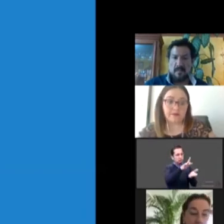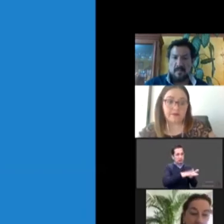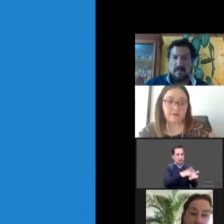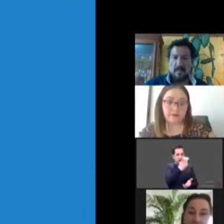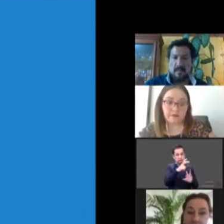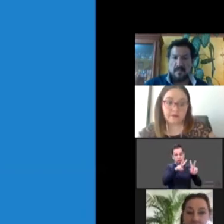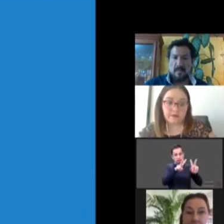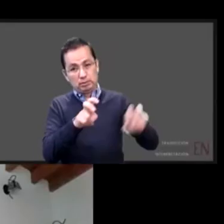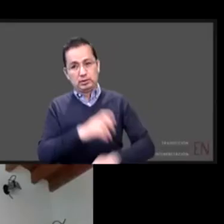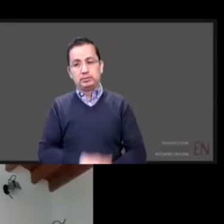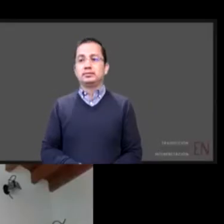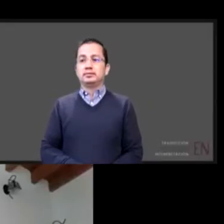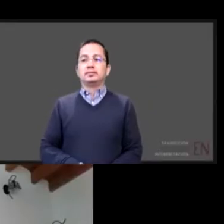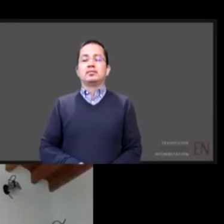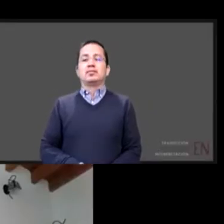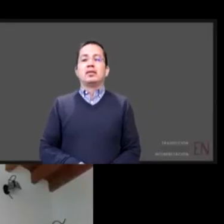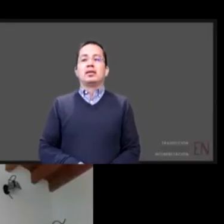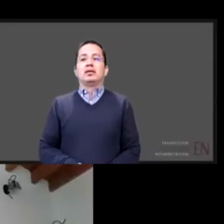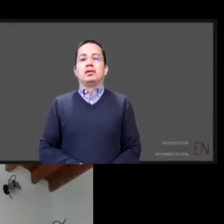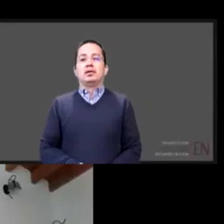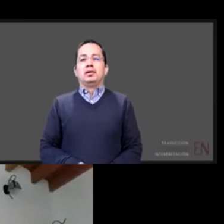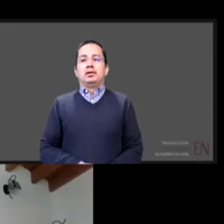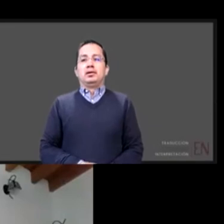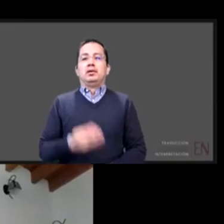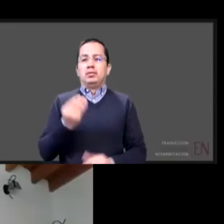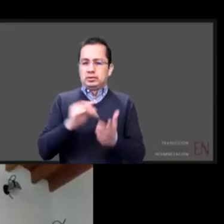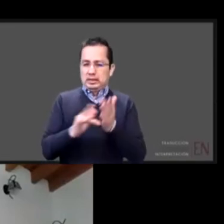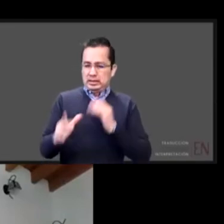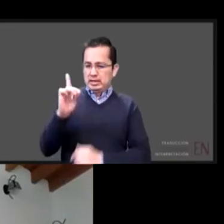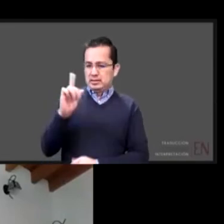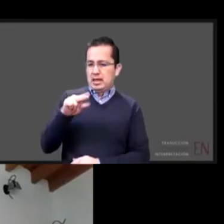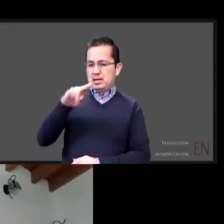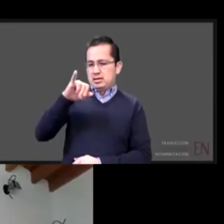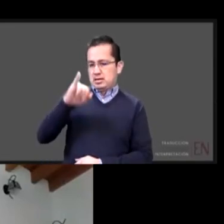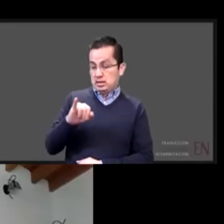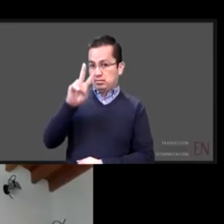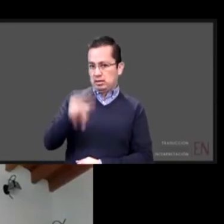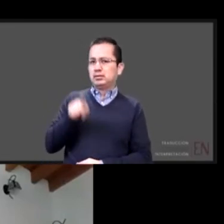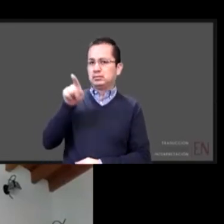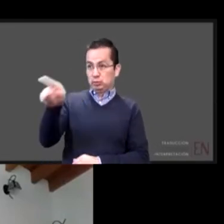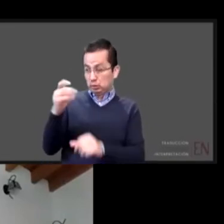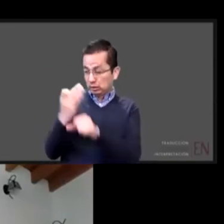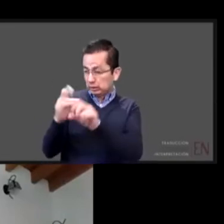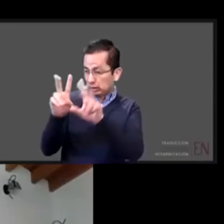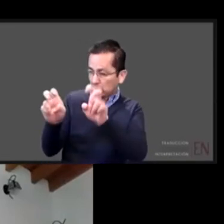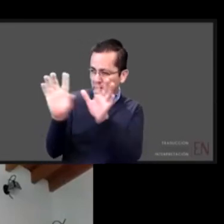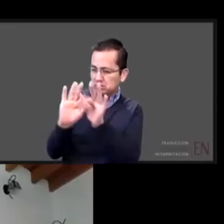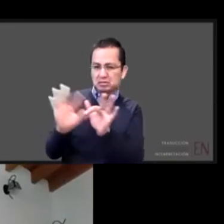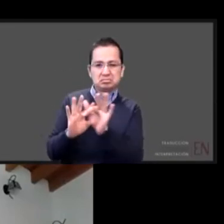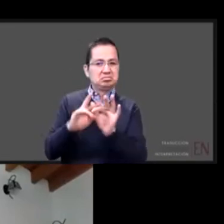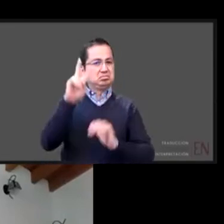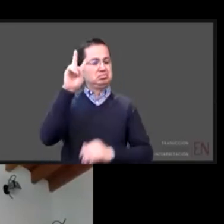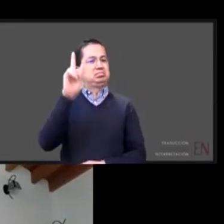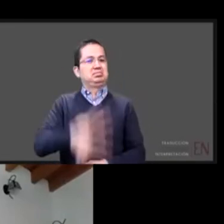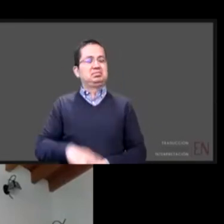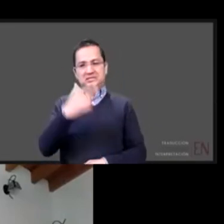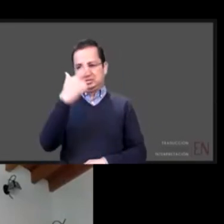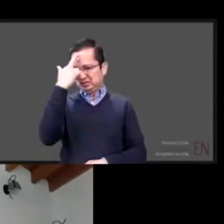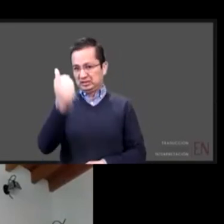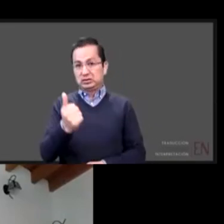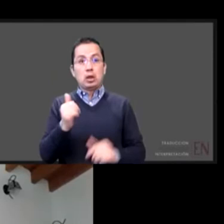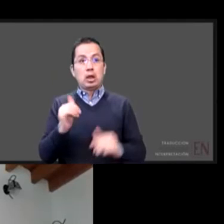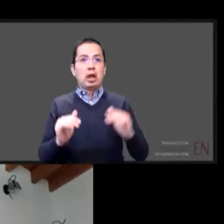Muchas gracias, Dani. Muy importante lo que nos estás diciendo porque efectivamente el tema de las desigualdades afecta de manera